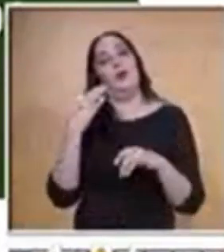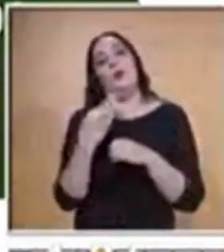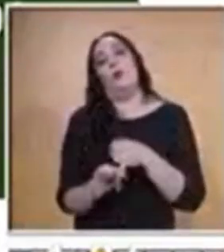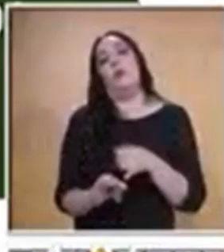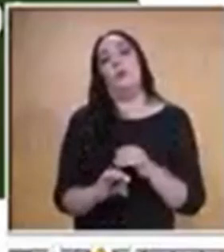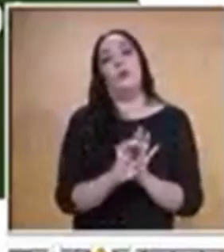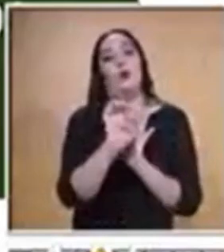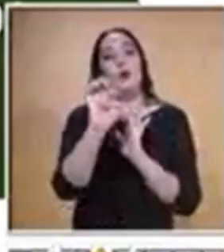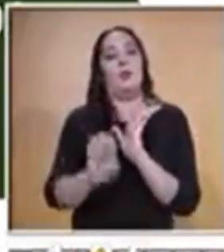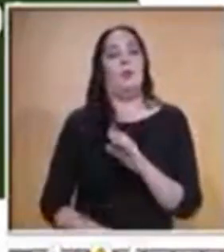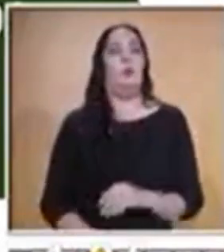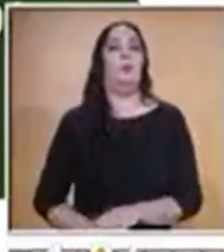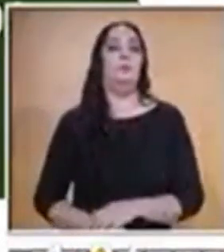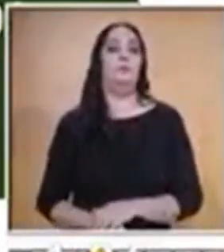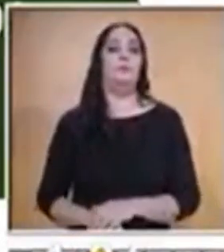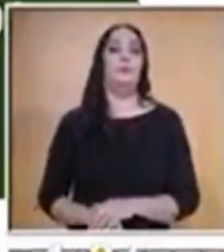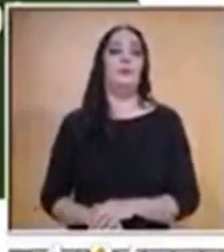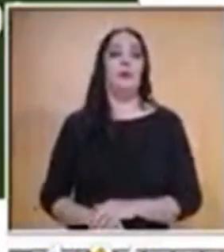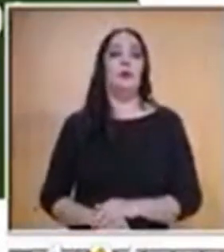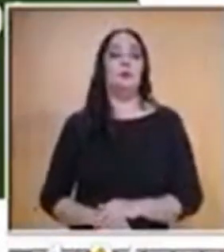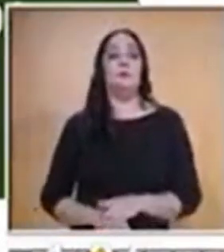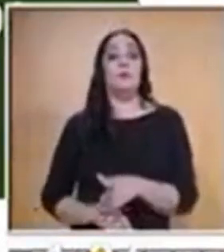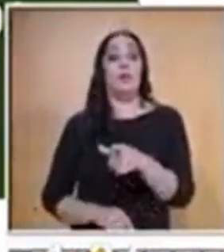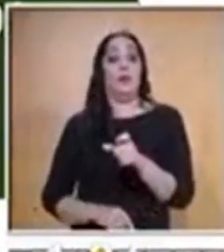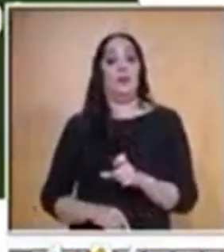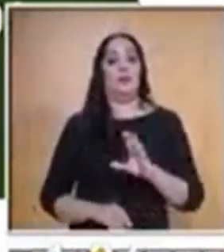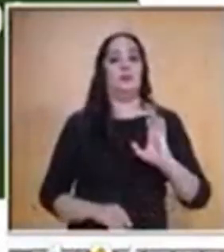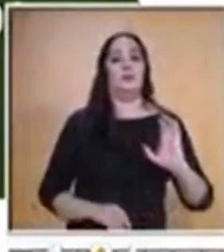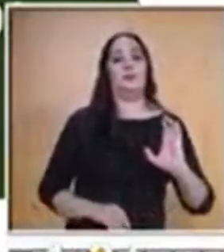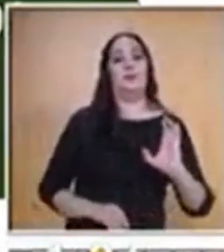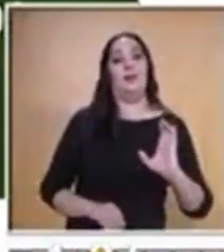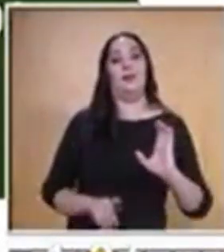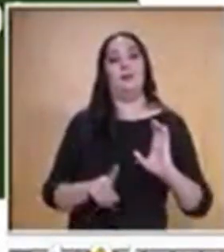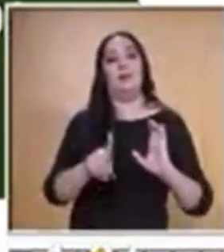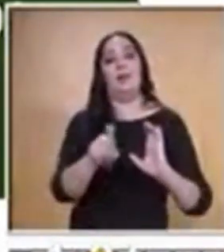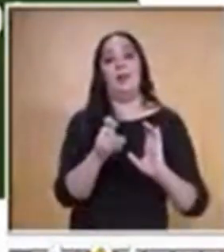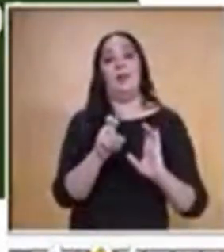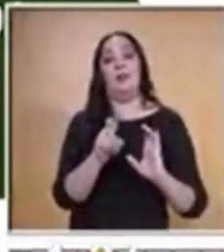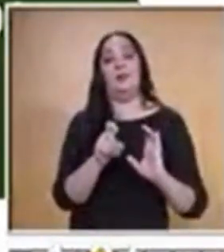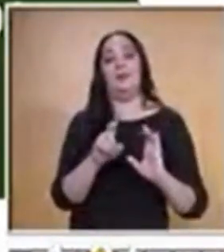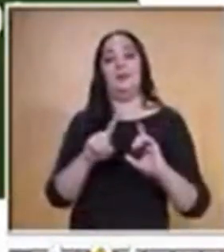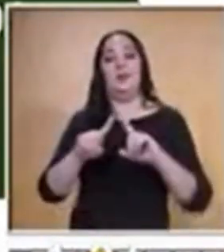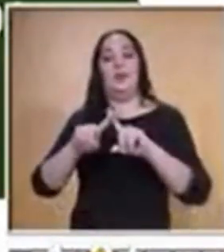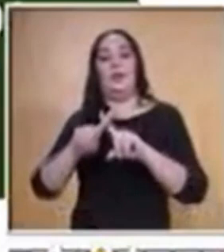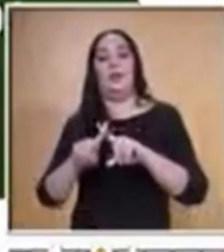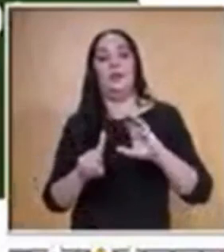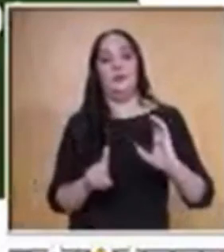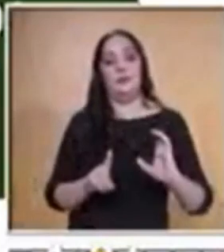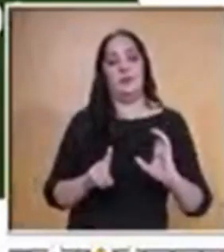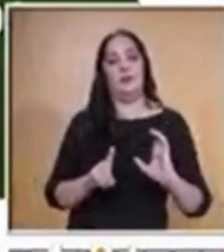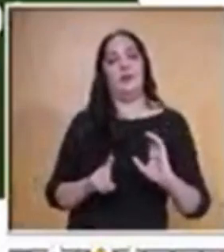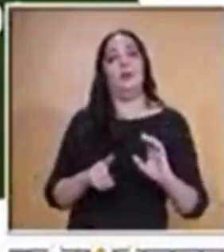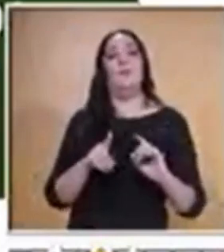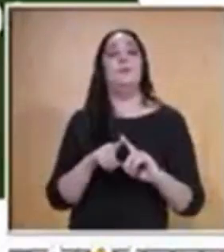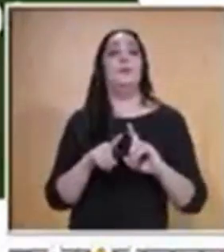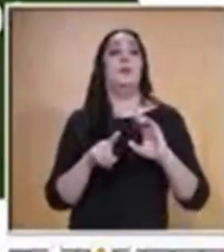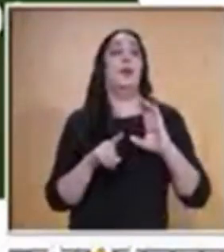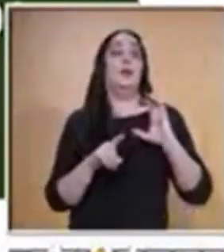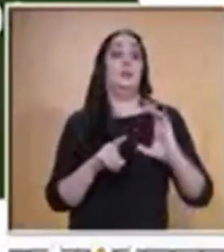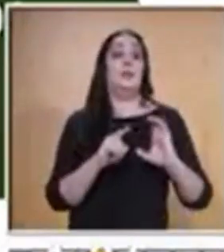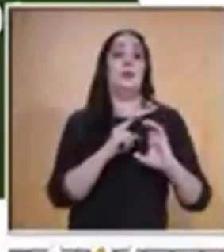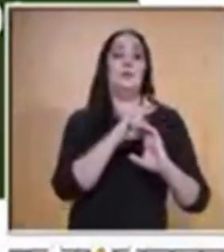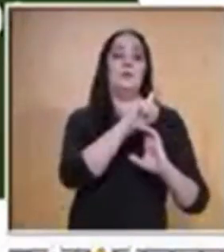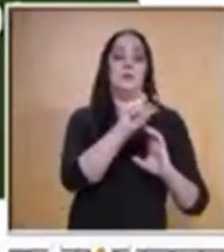es una X y una C. Como la C vale 100 y le estoy restando una X que es 10,